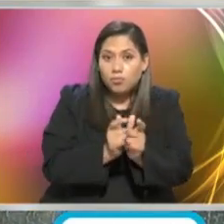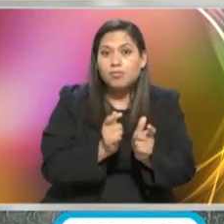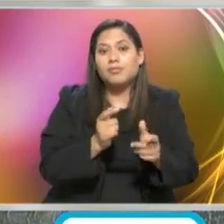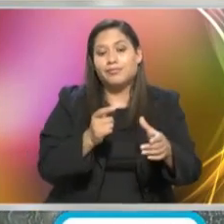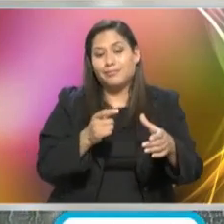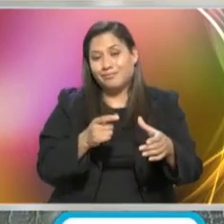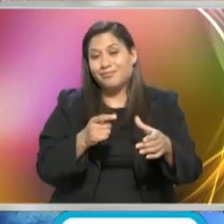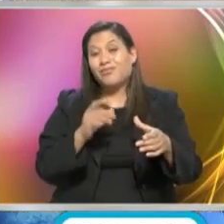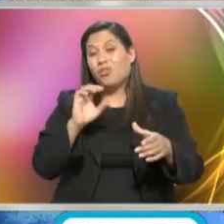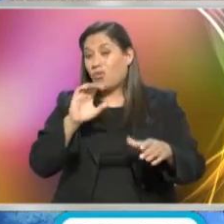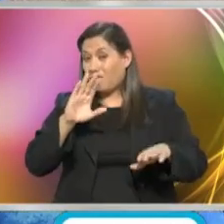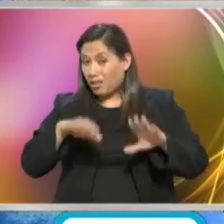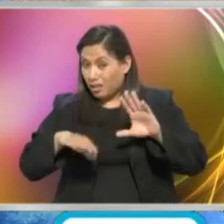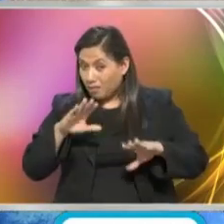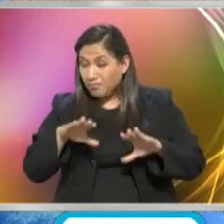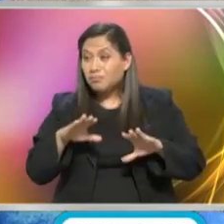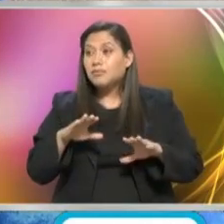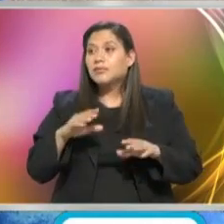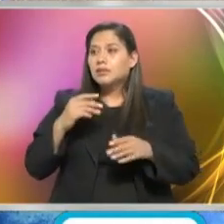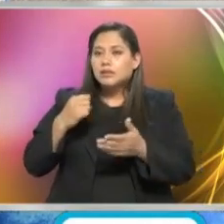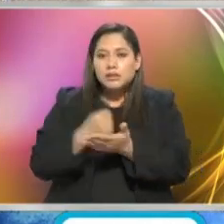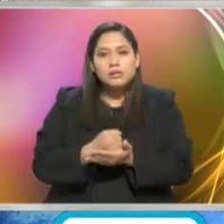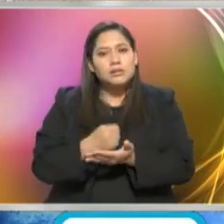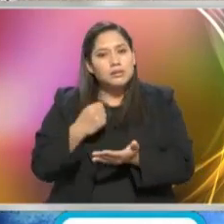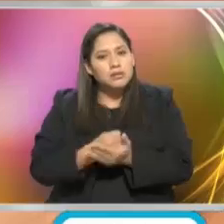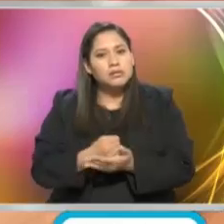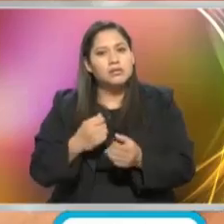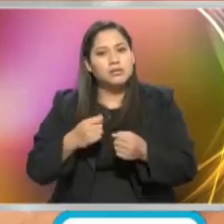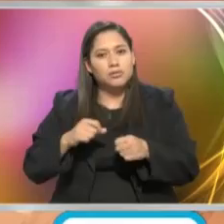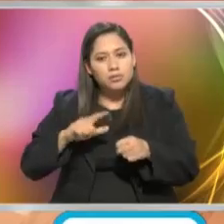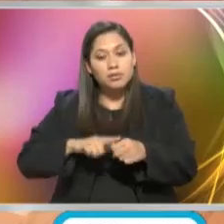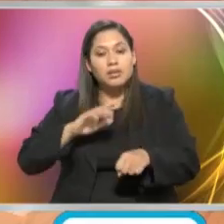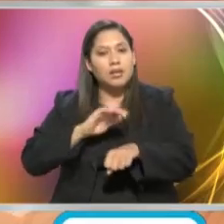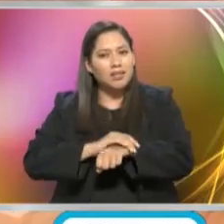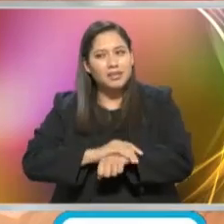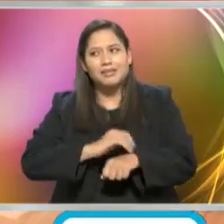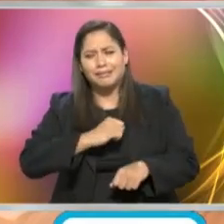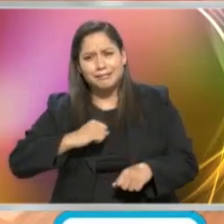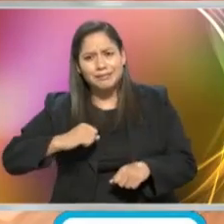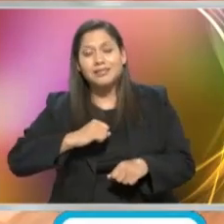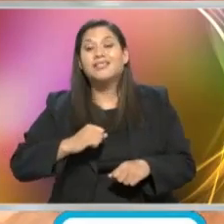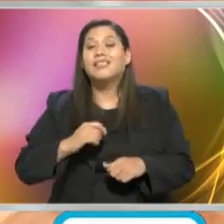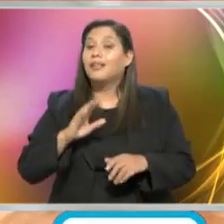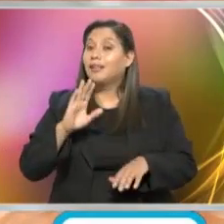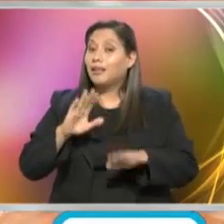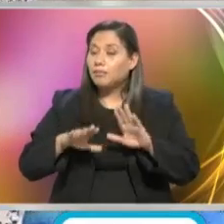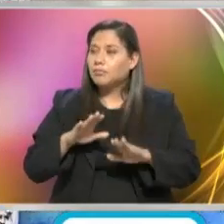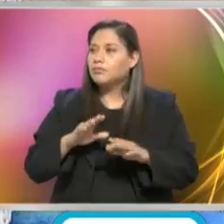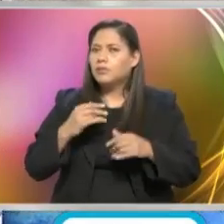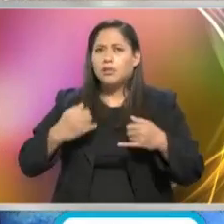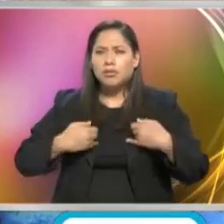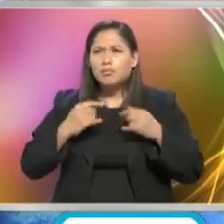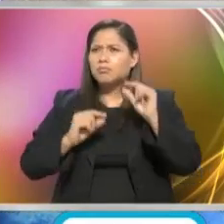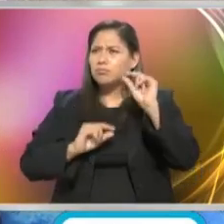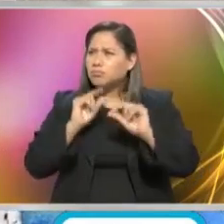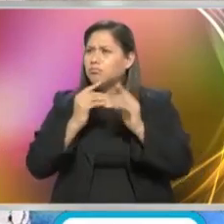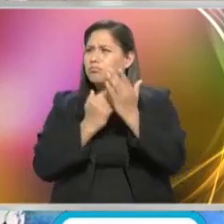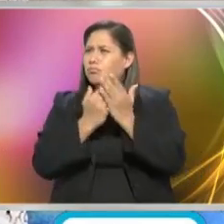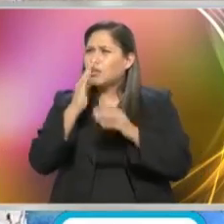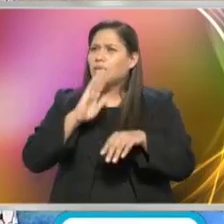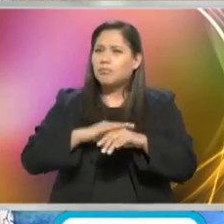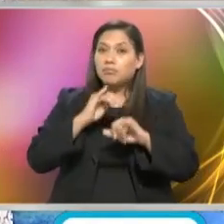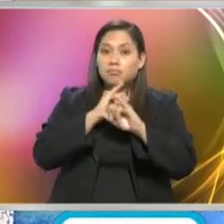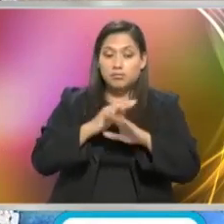Exactamente, inclusive llega a haber mucho la presión social, ¿no? Sí. Y actualmente, bueno, los adolescentes como que van teniendo mayor información conforme son